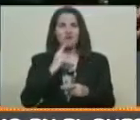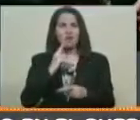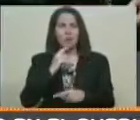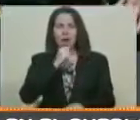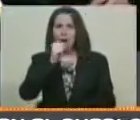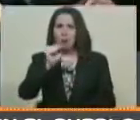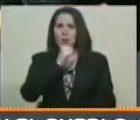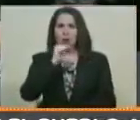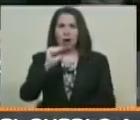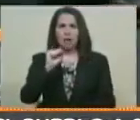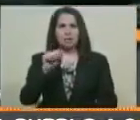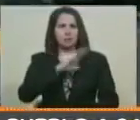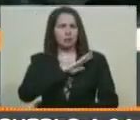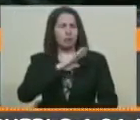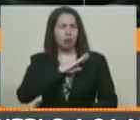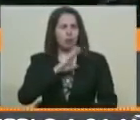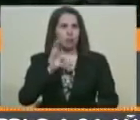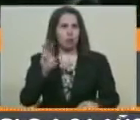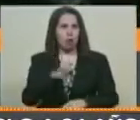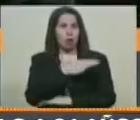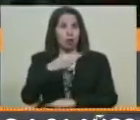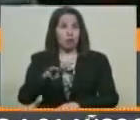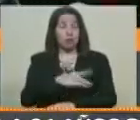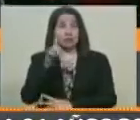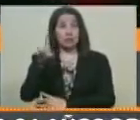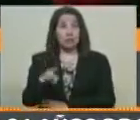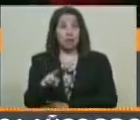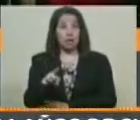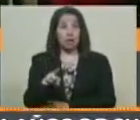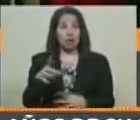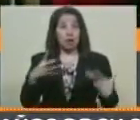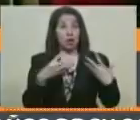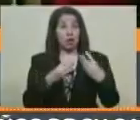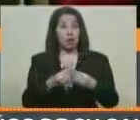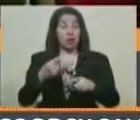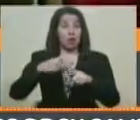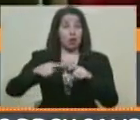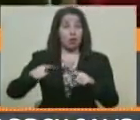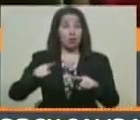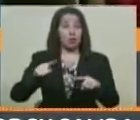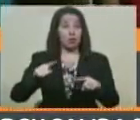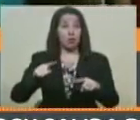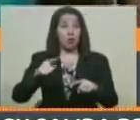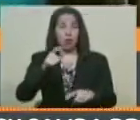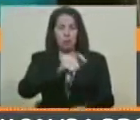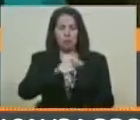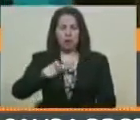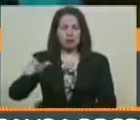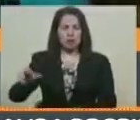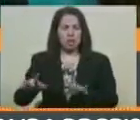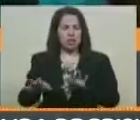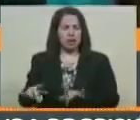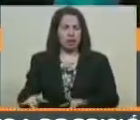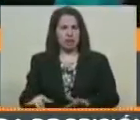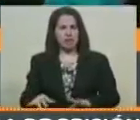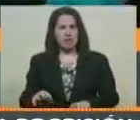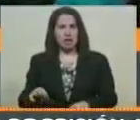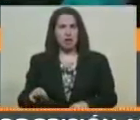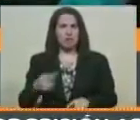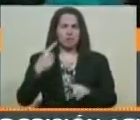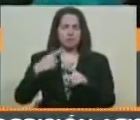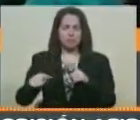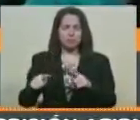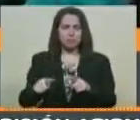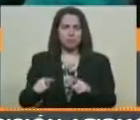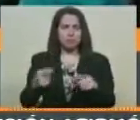vocalista de la banda, Dan Diez, el guitarrista, Juan Antonio San Martín, quien es el tecladista, también está David Carrica,